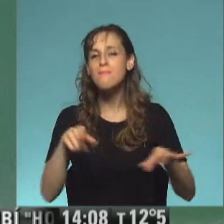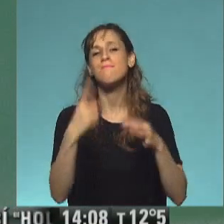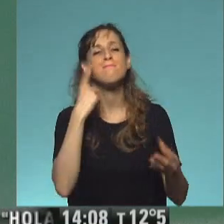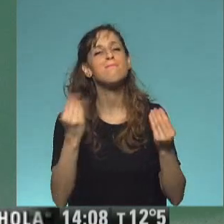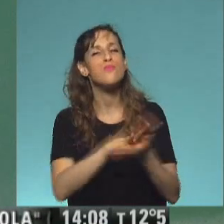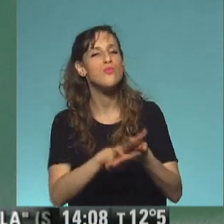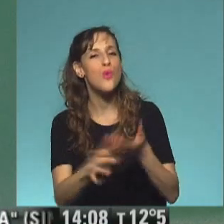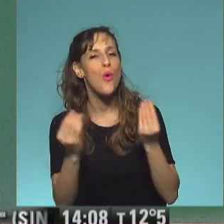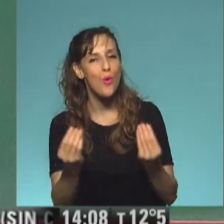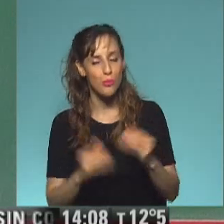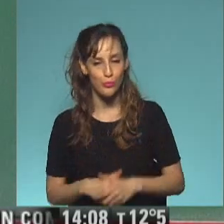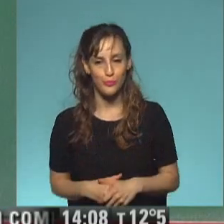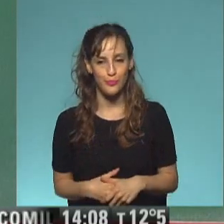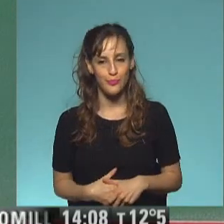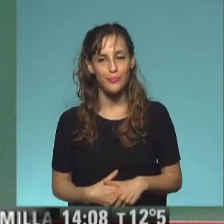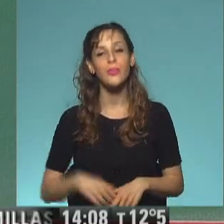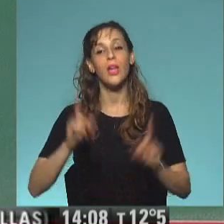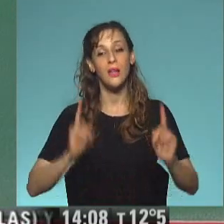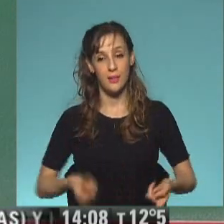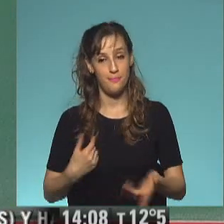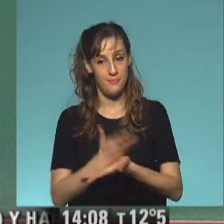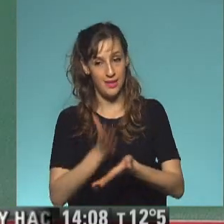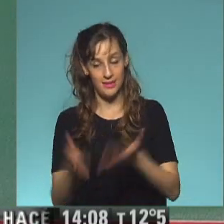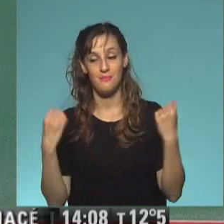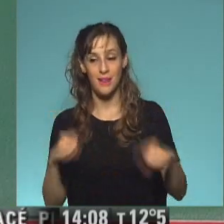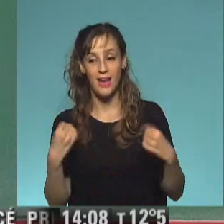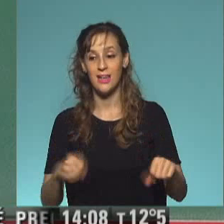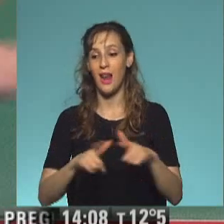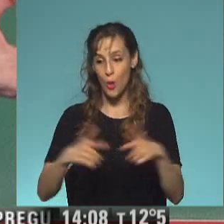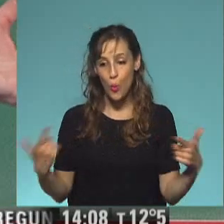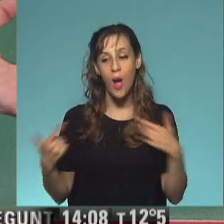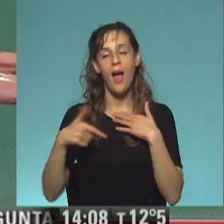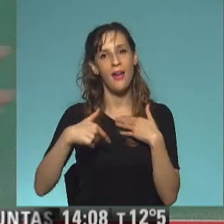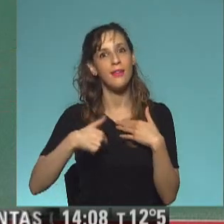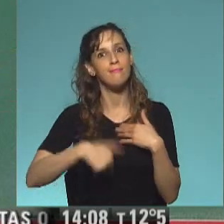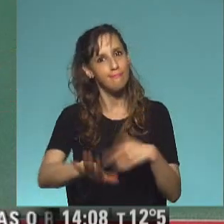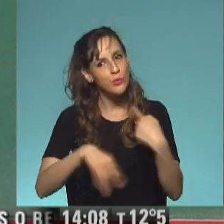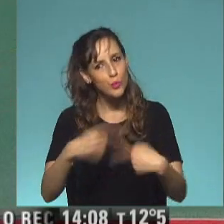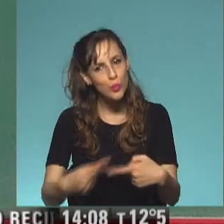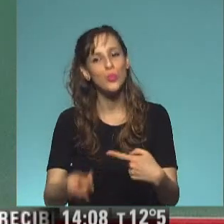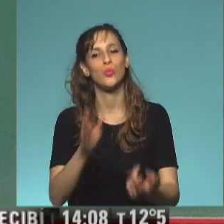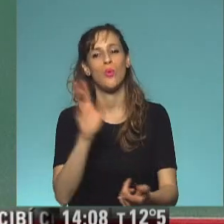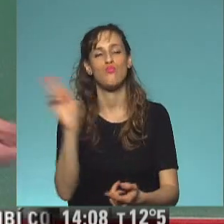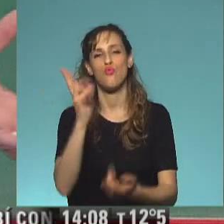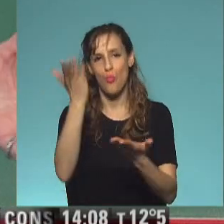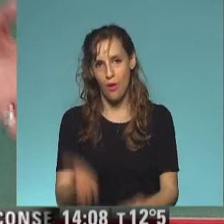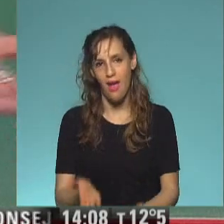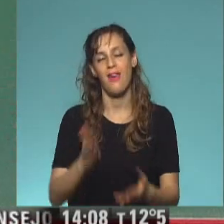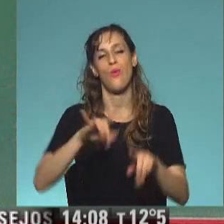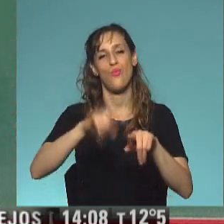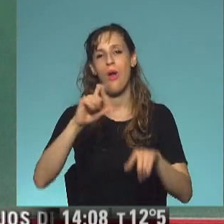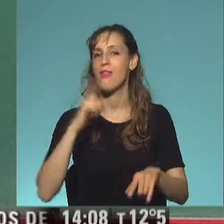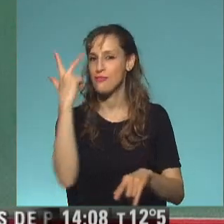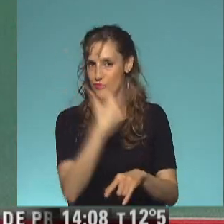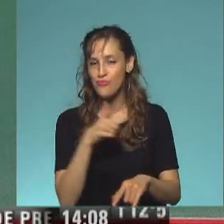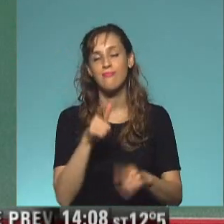de resolverlo. ¿Sí? En prácticas del lenguaje seguimos con nuestra escritora de la semana, con María Elena, y vamos a conocer otro